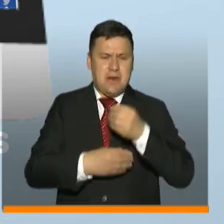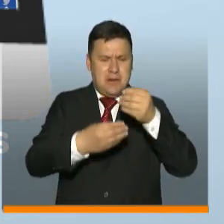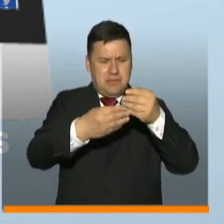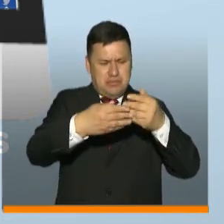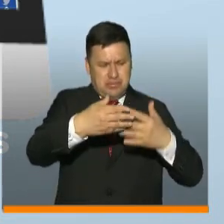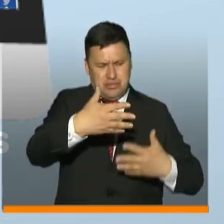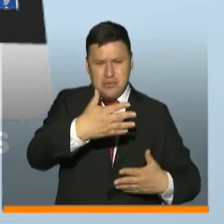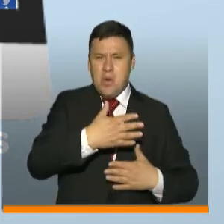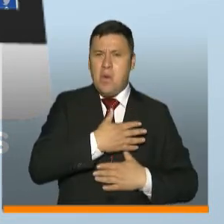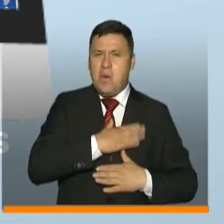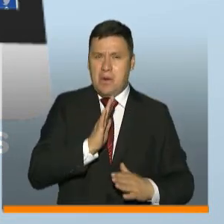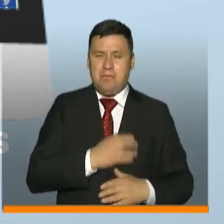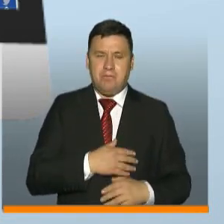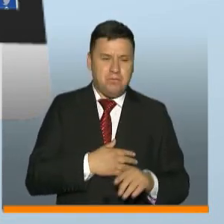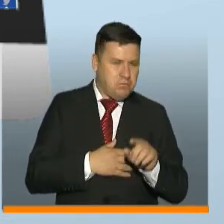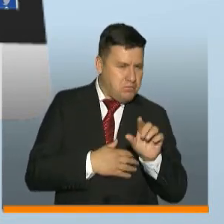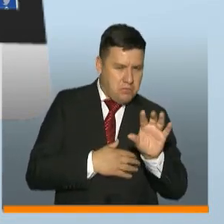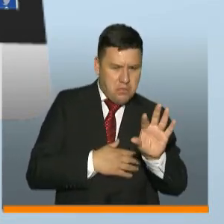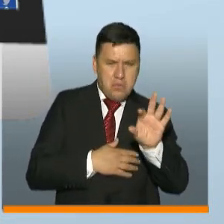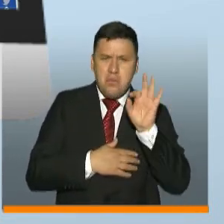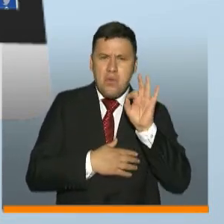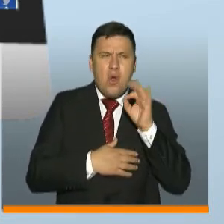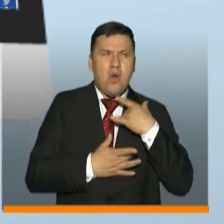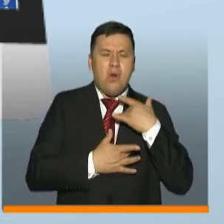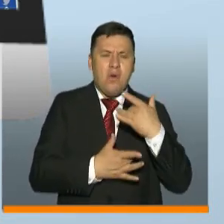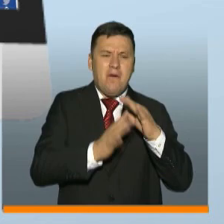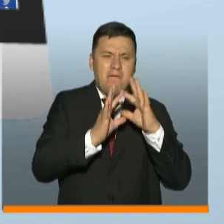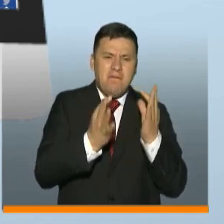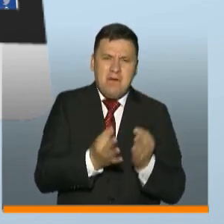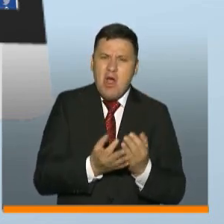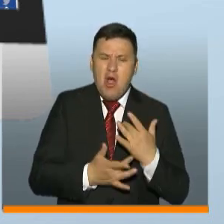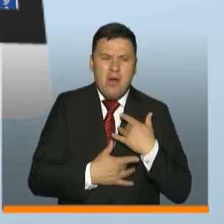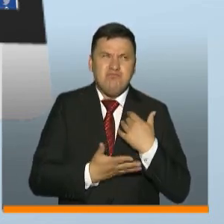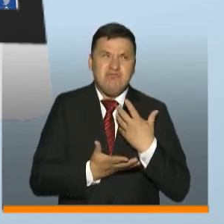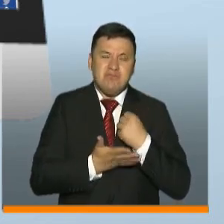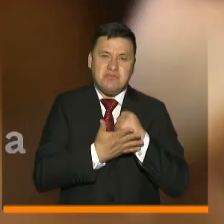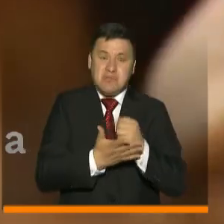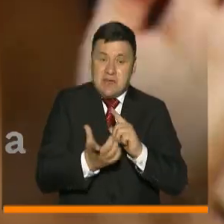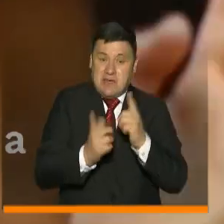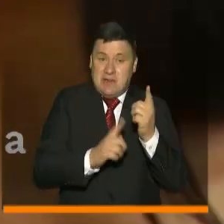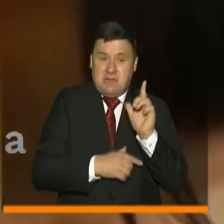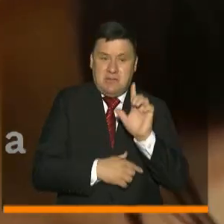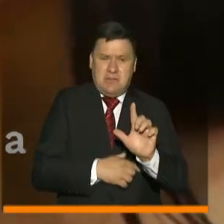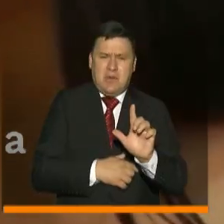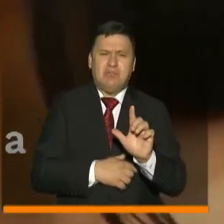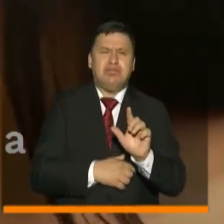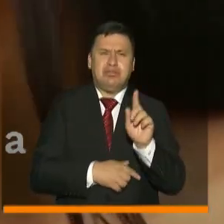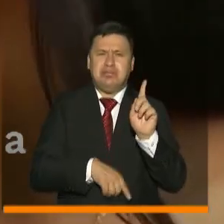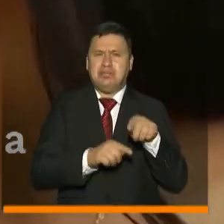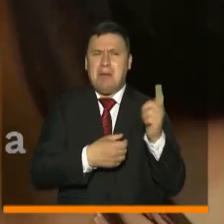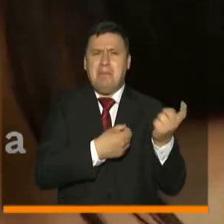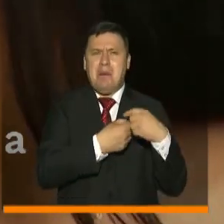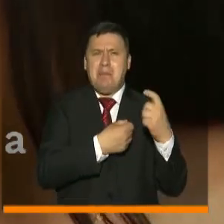proveedores disponibles. Elige a través de cuál quieres ayudar a las familias colombianas y listo. Ya son muchos